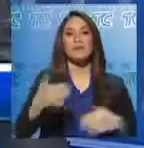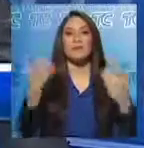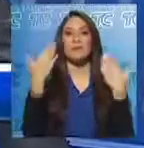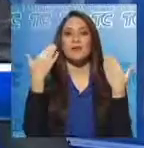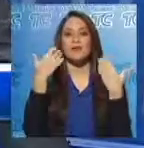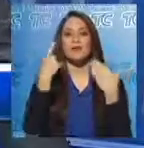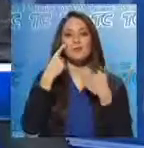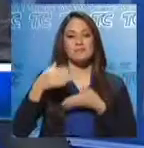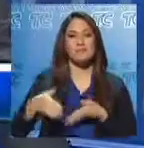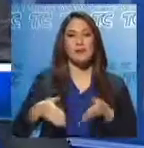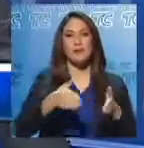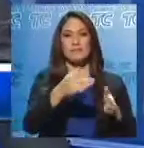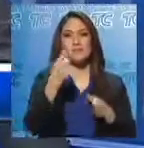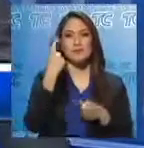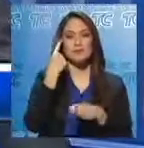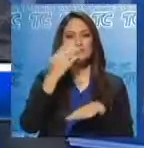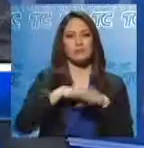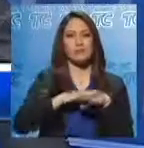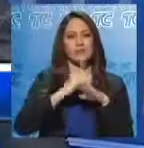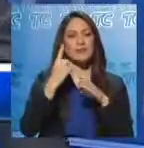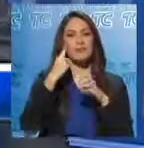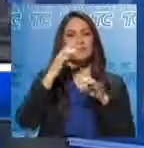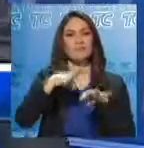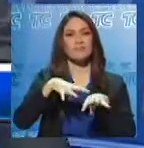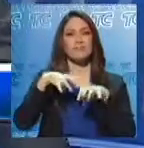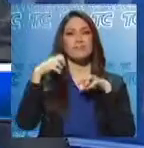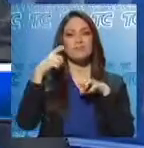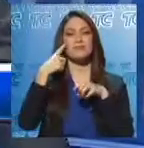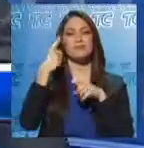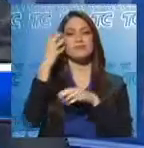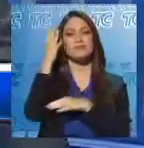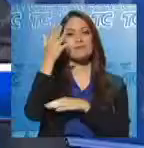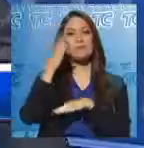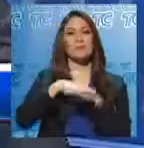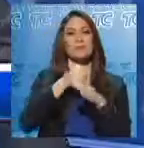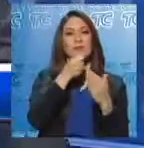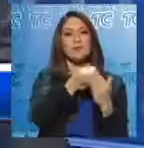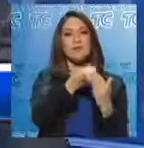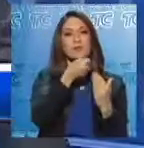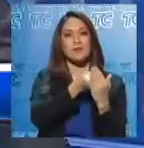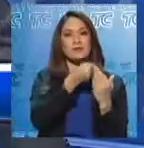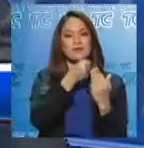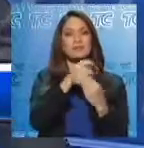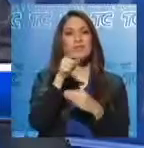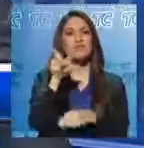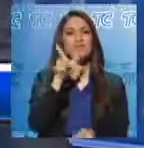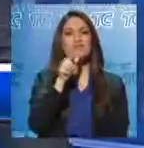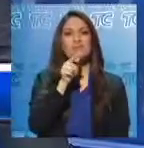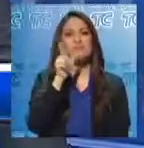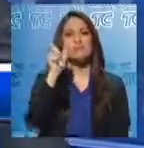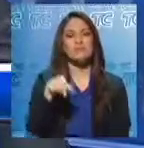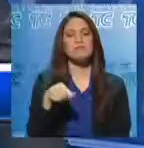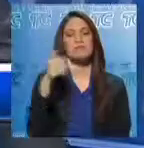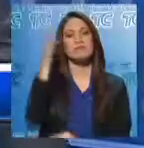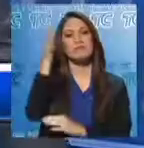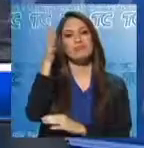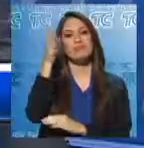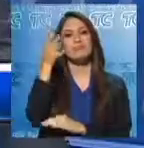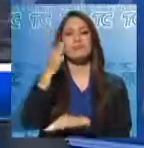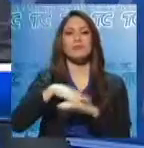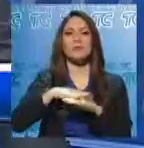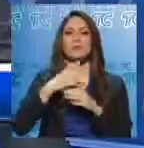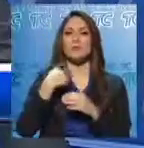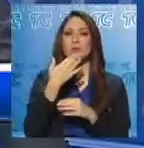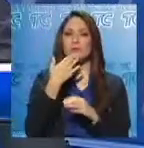del camino a la Cupre 2014, se presentó una conferencia magistral del periodista Pedro Viejer, quien disertó acerca del rol